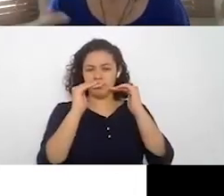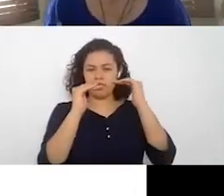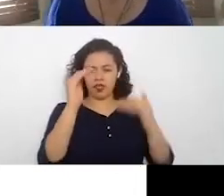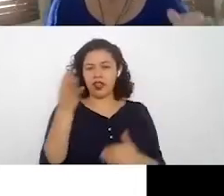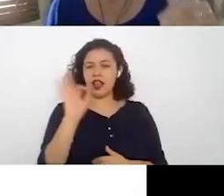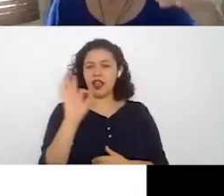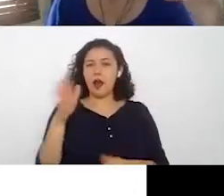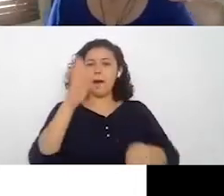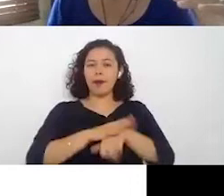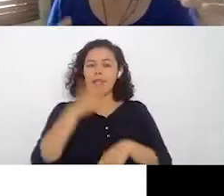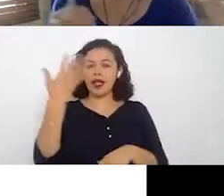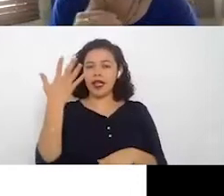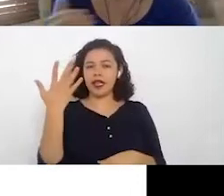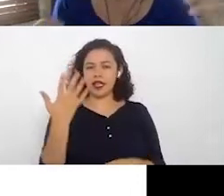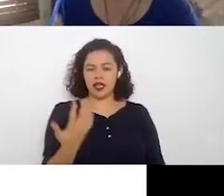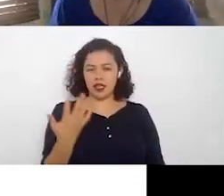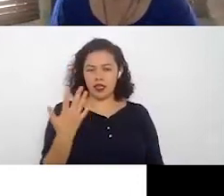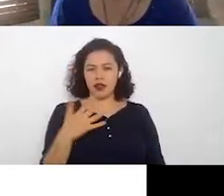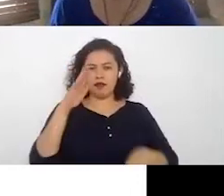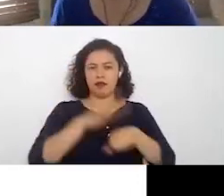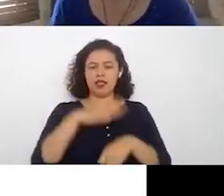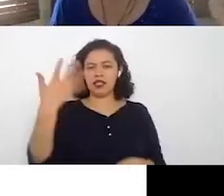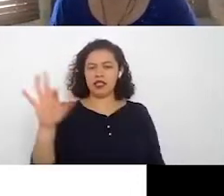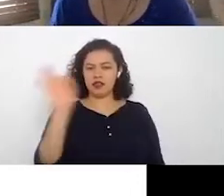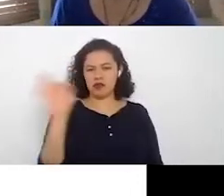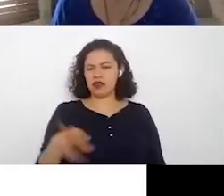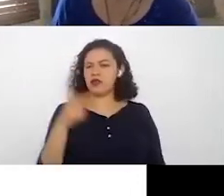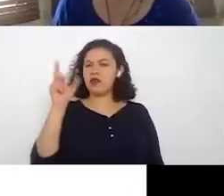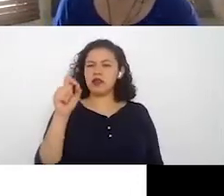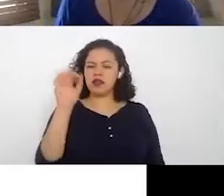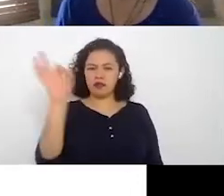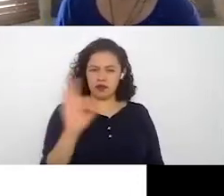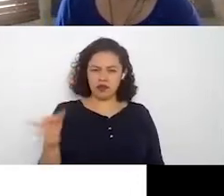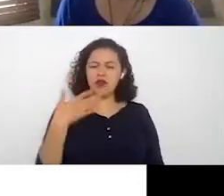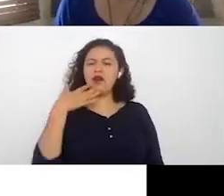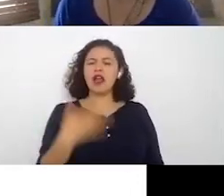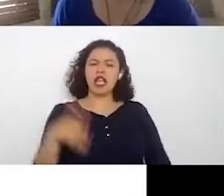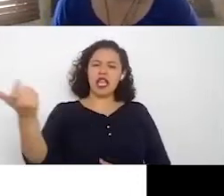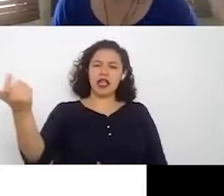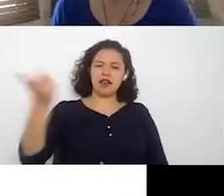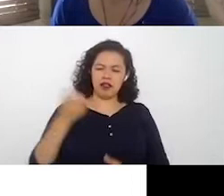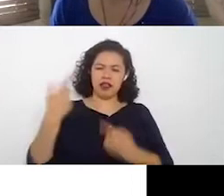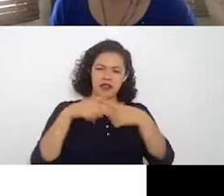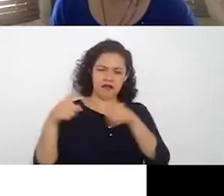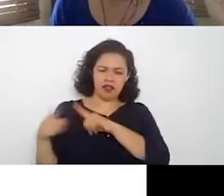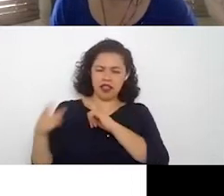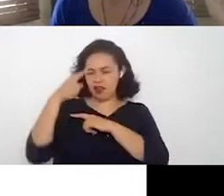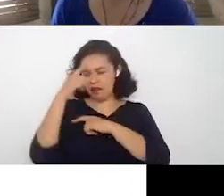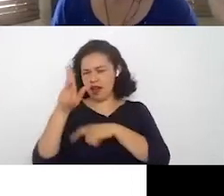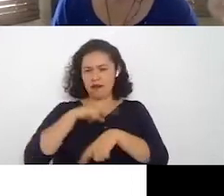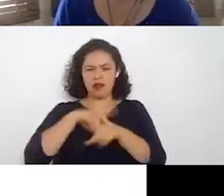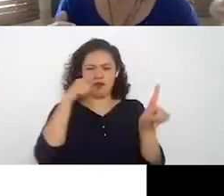exceden más del 10%, o sea, el 20%, son por ingresos diferentes a los de mi objeto